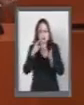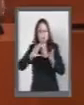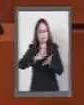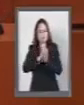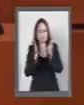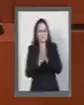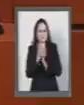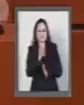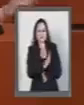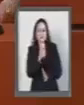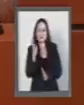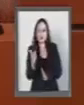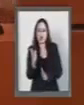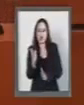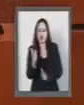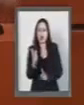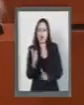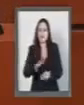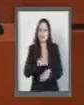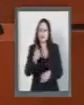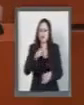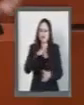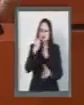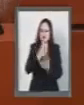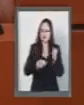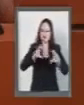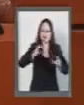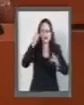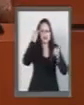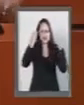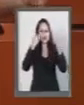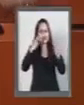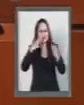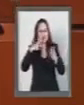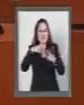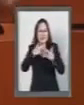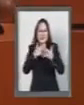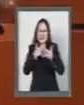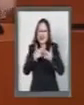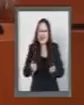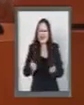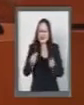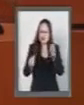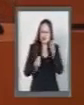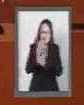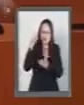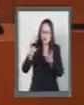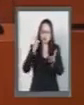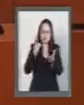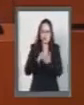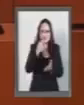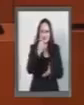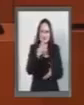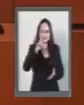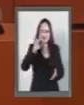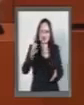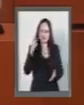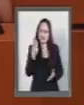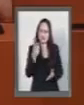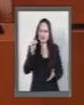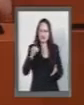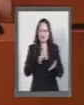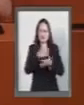en dos canchas, y ninguno de ellos ha presentado o actualizado la ley 3 de 3 en esta Cámara,